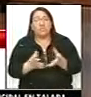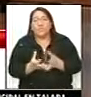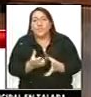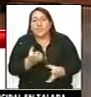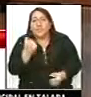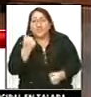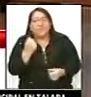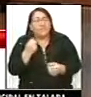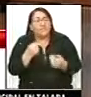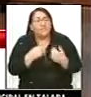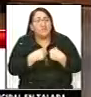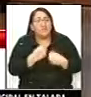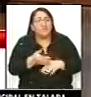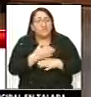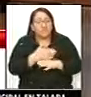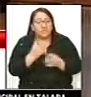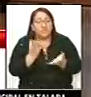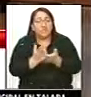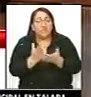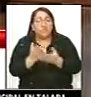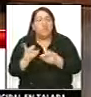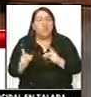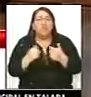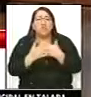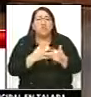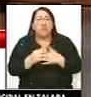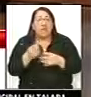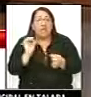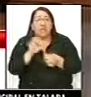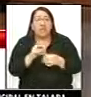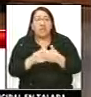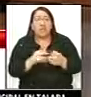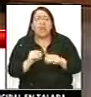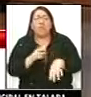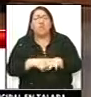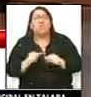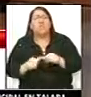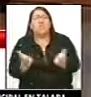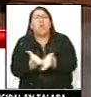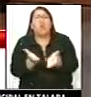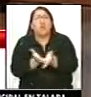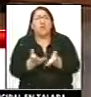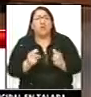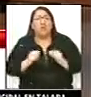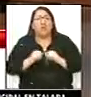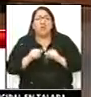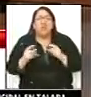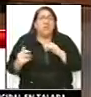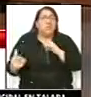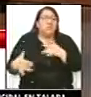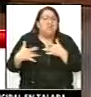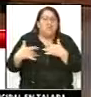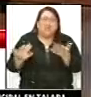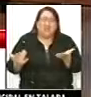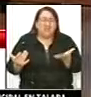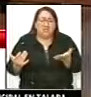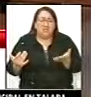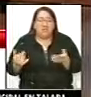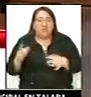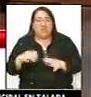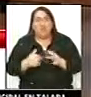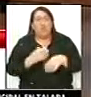de las atribuciones que antes los directivos podíamos solucionar dentro de las aulas y con un tema de conversación. Ahora todo se